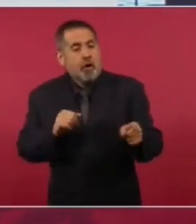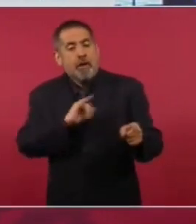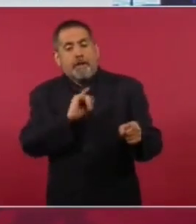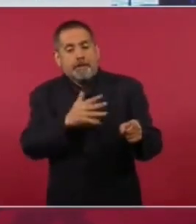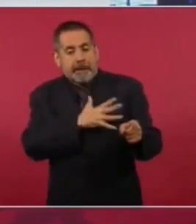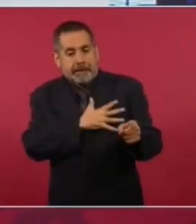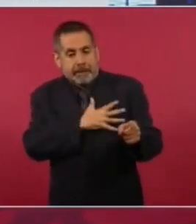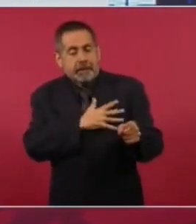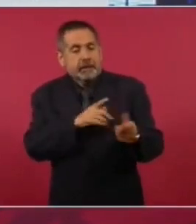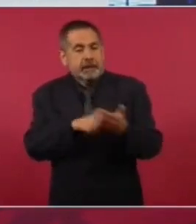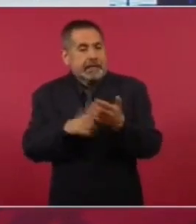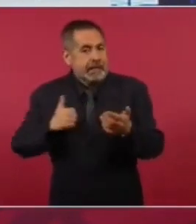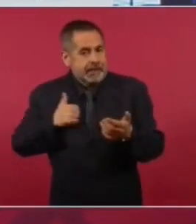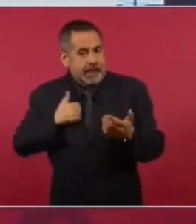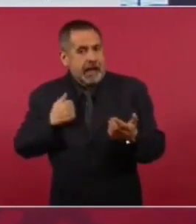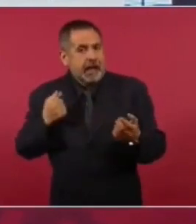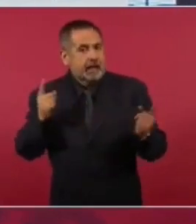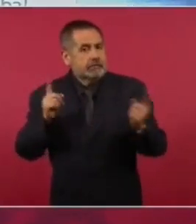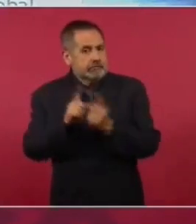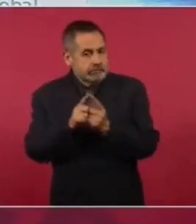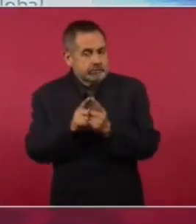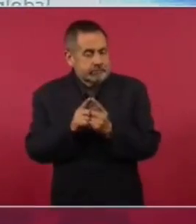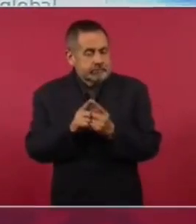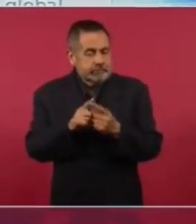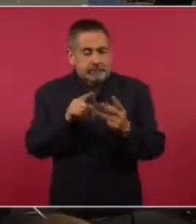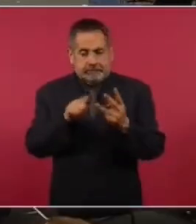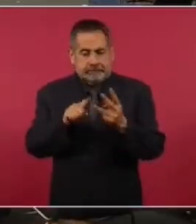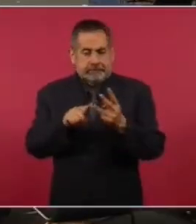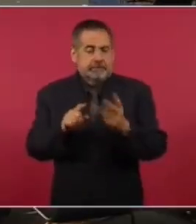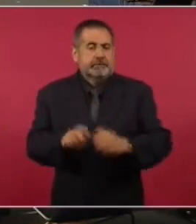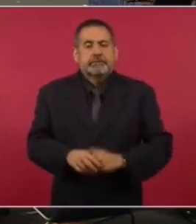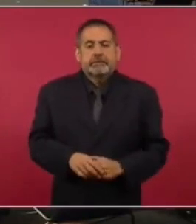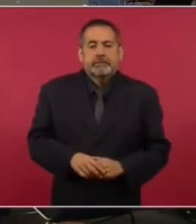Canadá, Justin Trudeau. La siguiente, por favor.